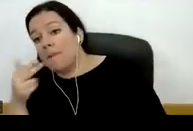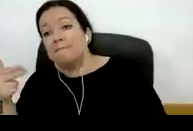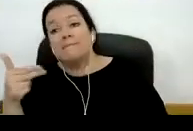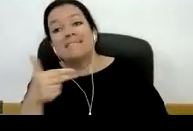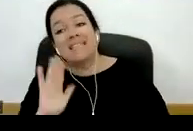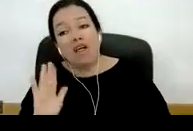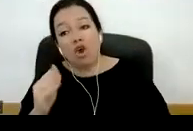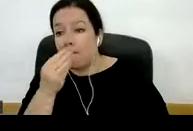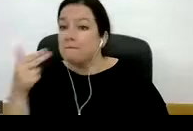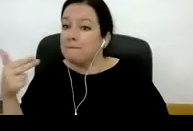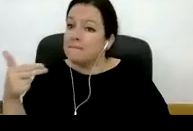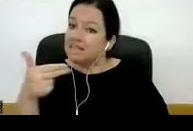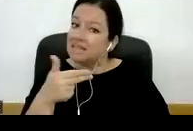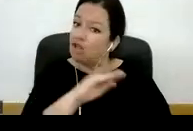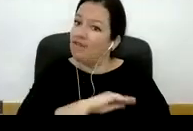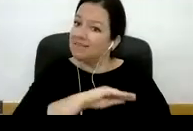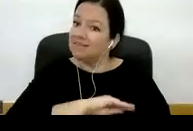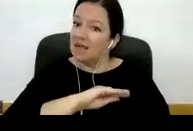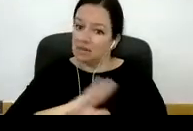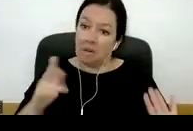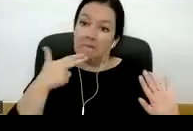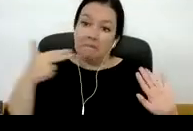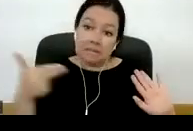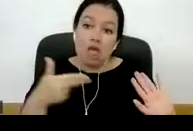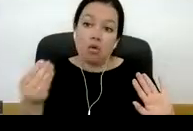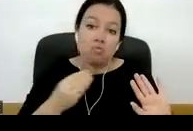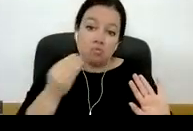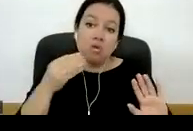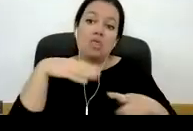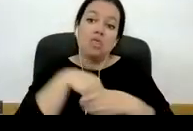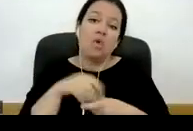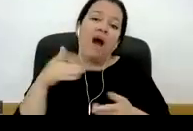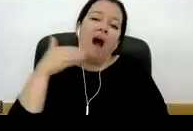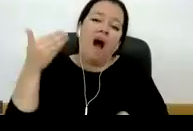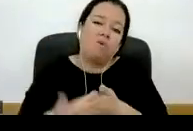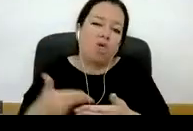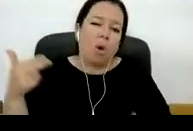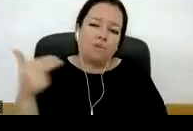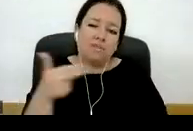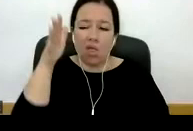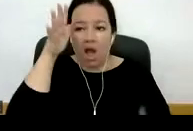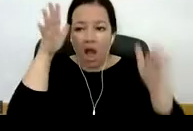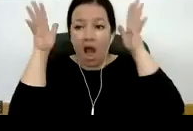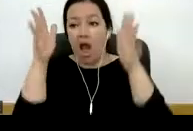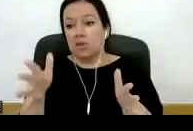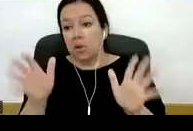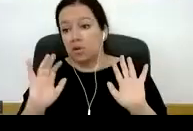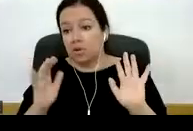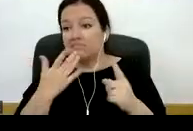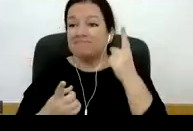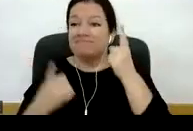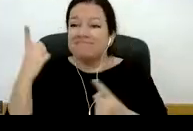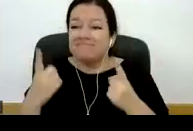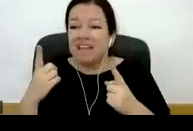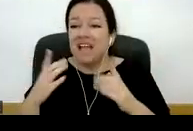de manera constante, que también los puede llegar a aburrir, y si tenemos el condicionante aquel de que apenas